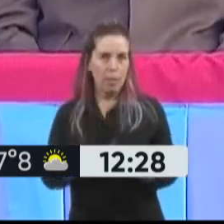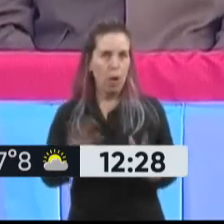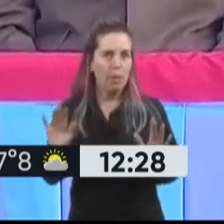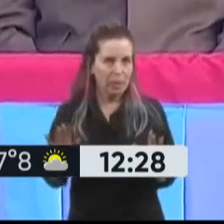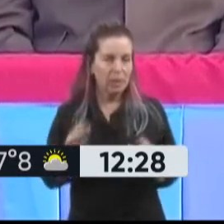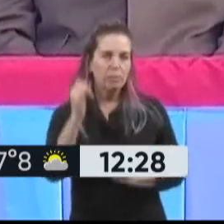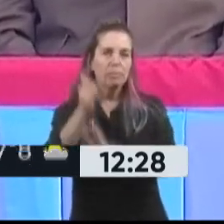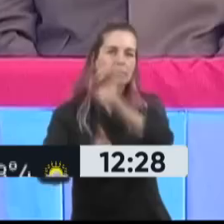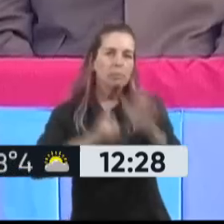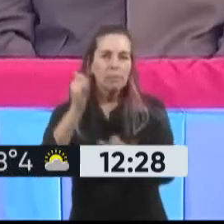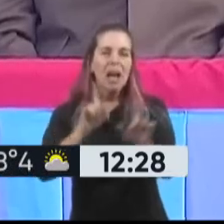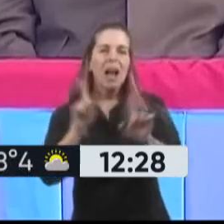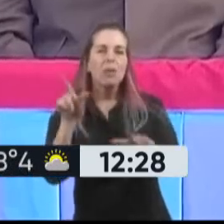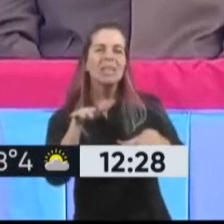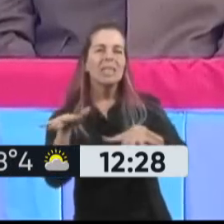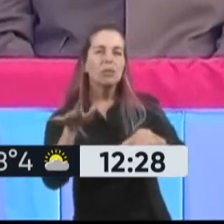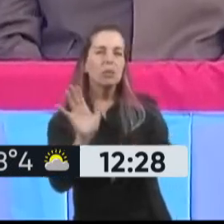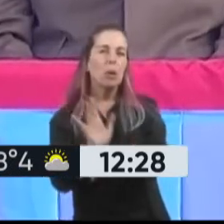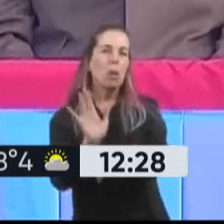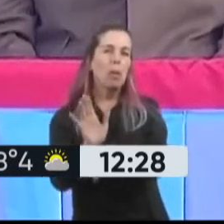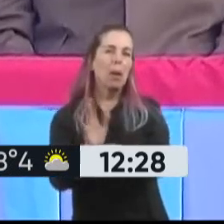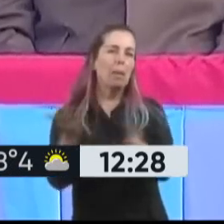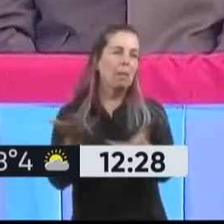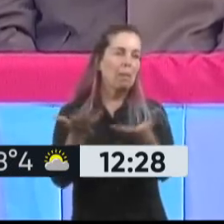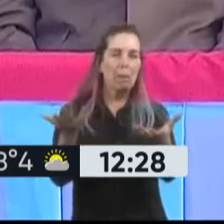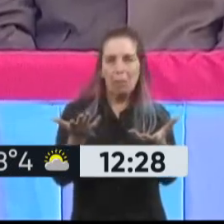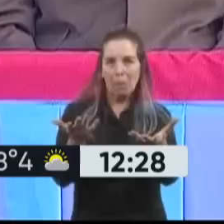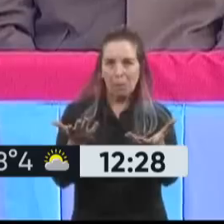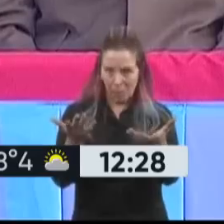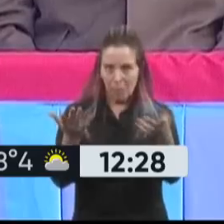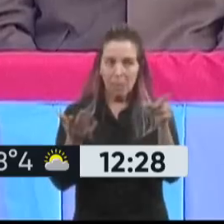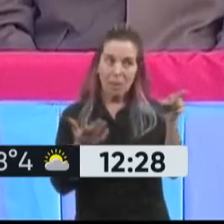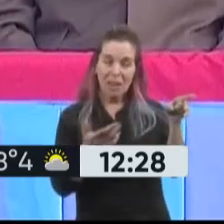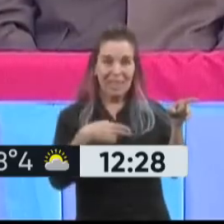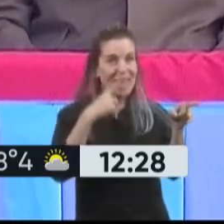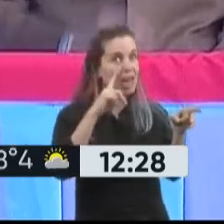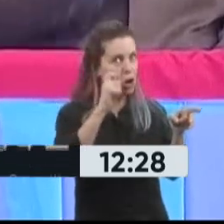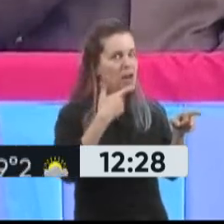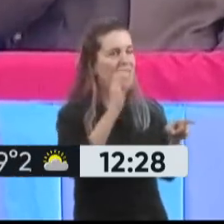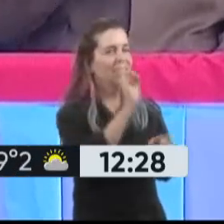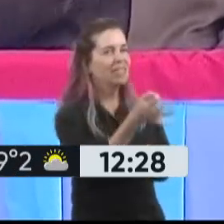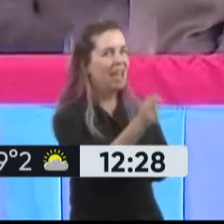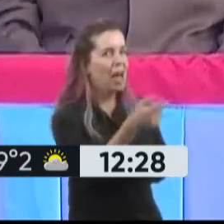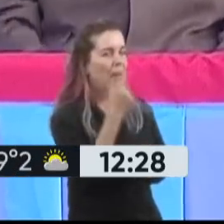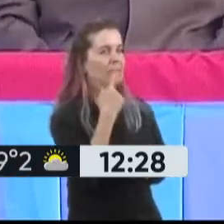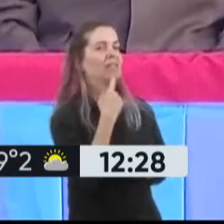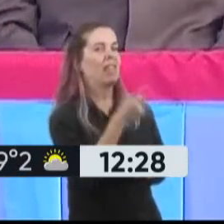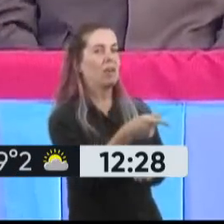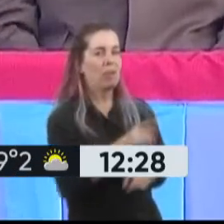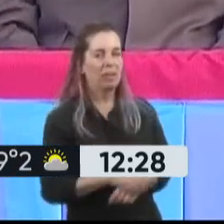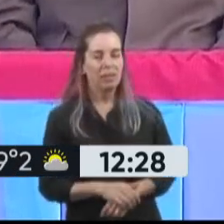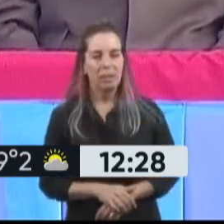algunas cuestiones que a veces pasan de largo, pero que al querido Nicolás no se le pasan, digamos, si él sabe y las ve.